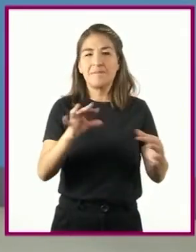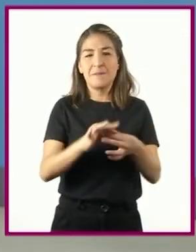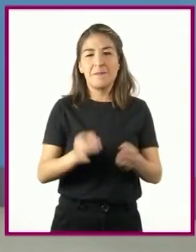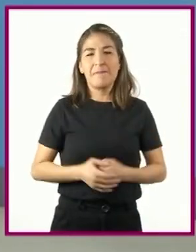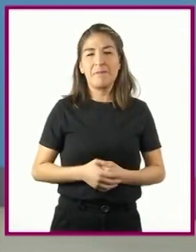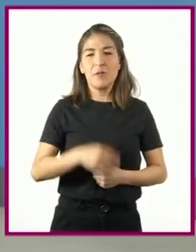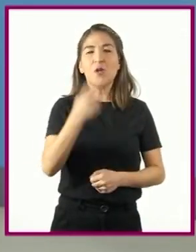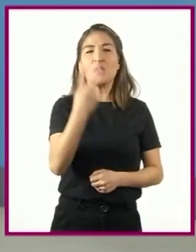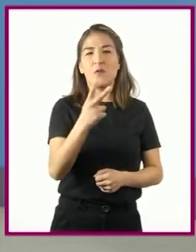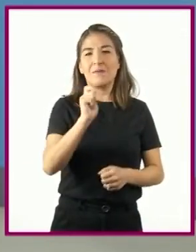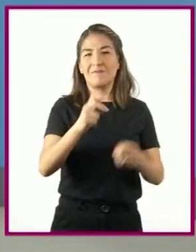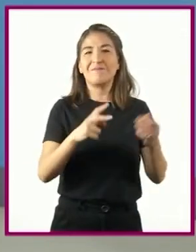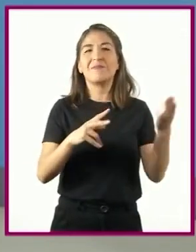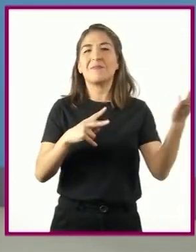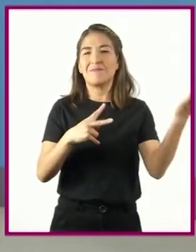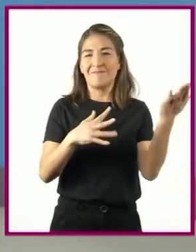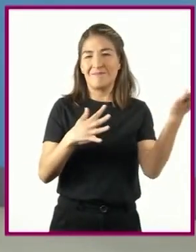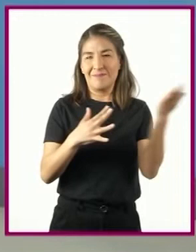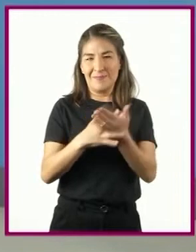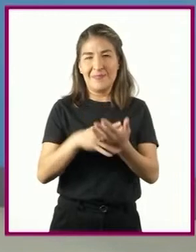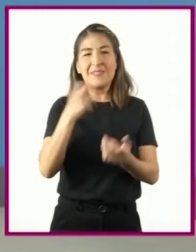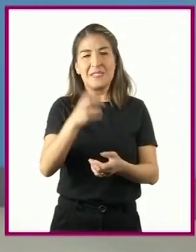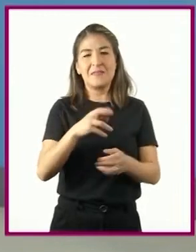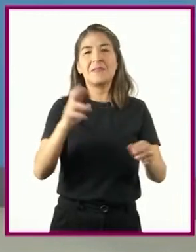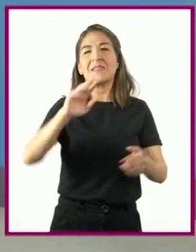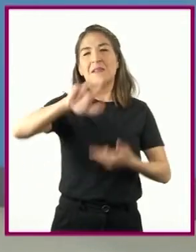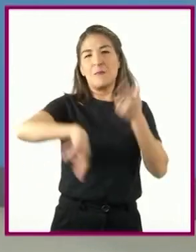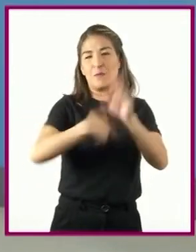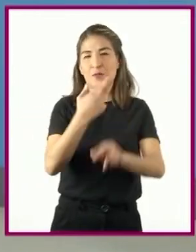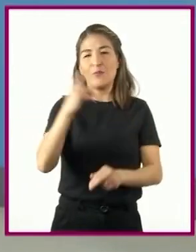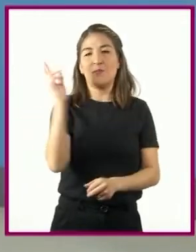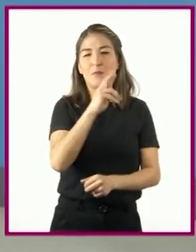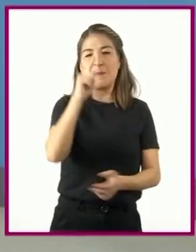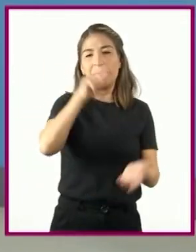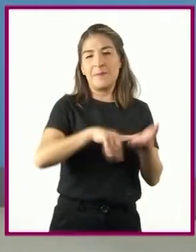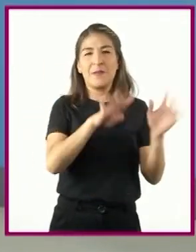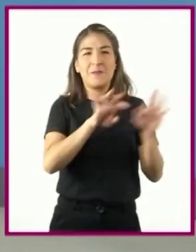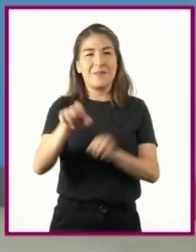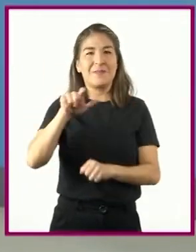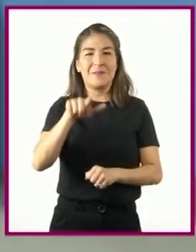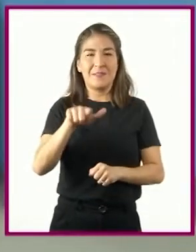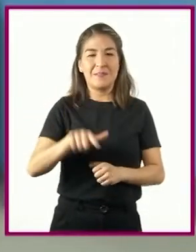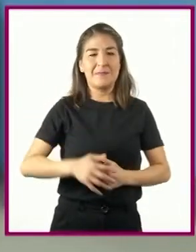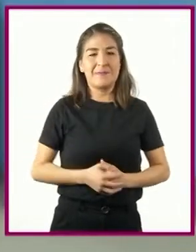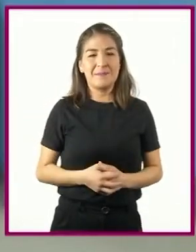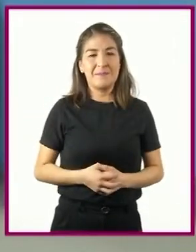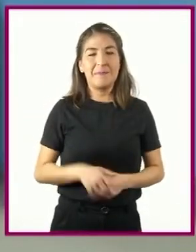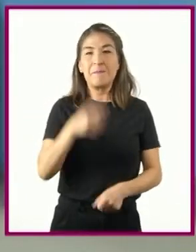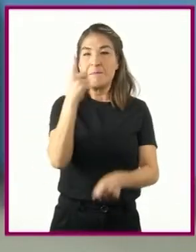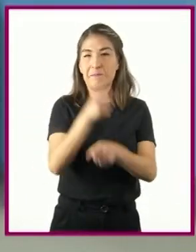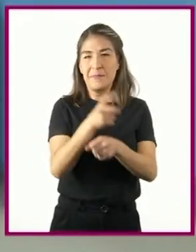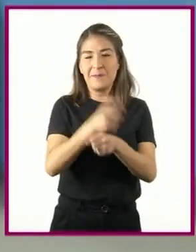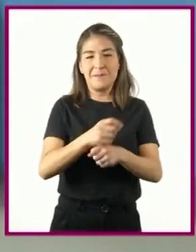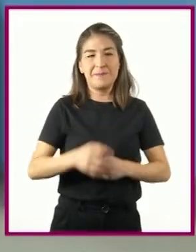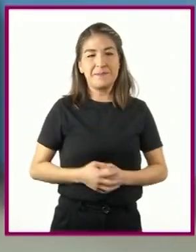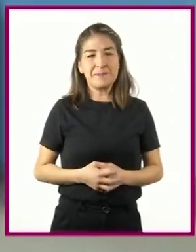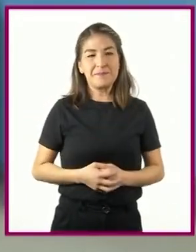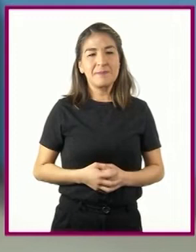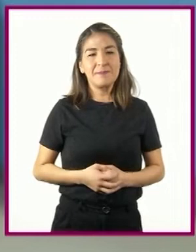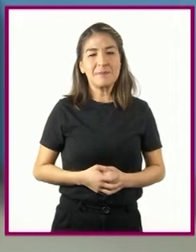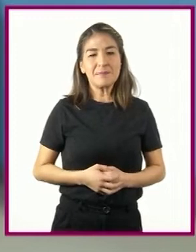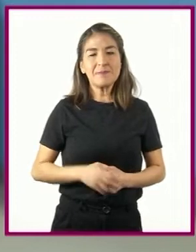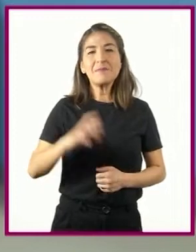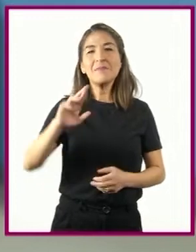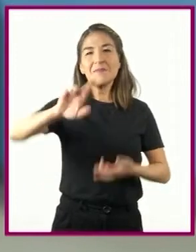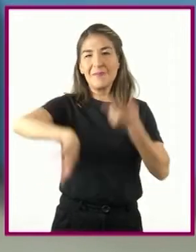dos fases en que se divide la Revolución Rusa de 1917. Número 1. La Revolución de